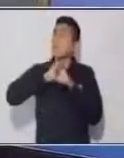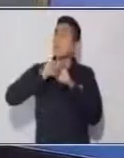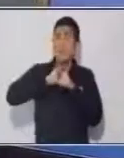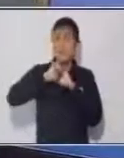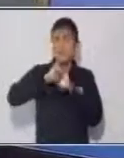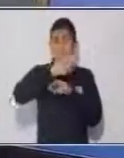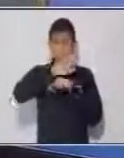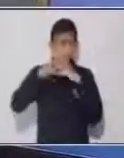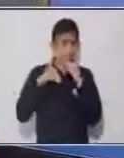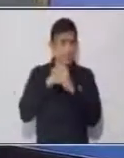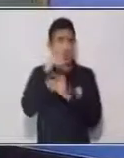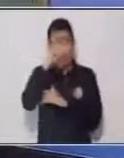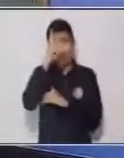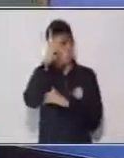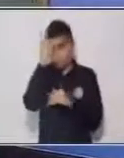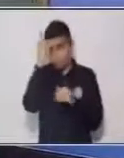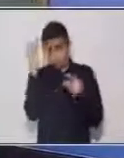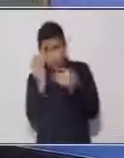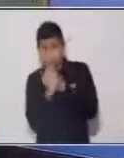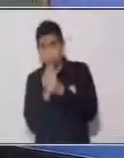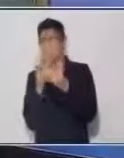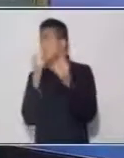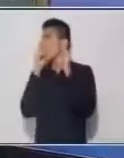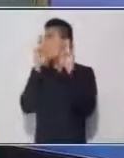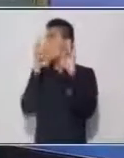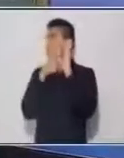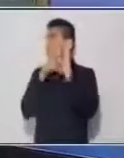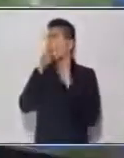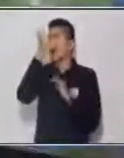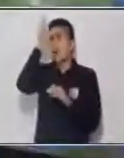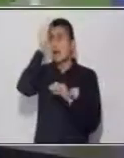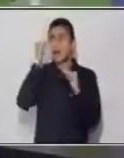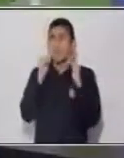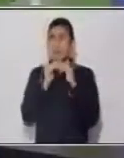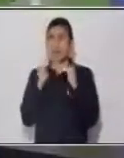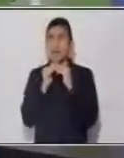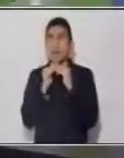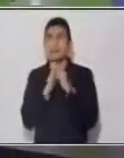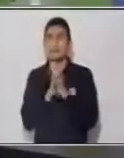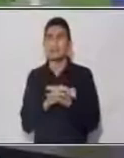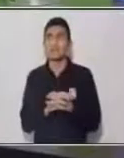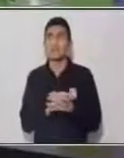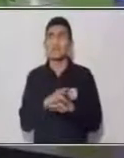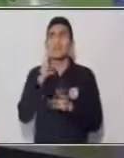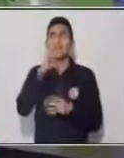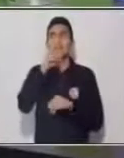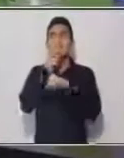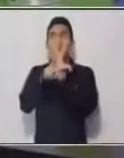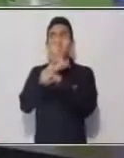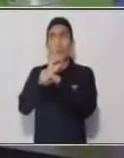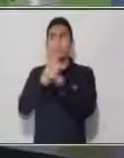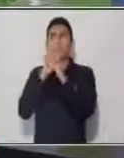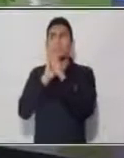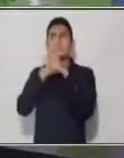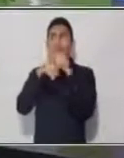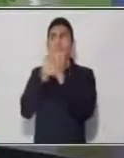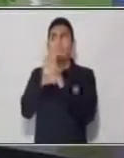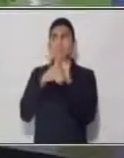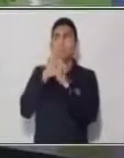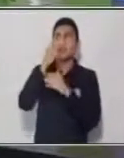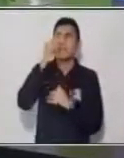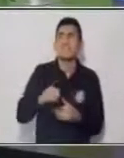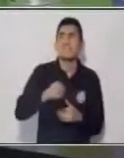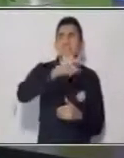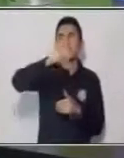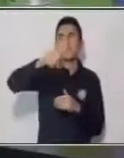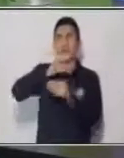guarda todos tus ejemplos en tu portafolio de Aprendo en Casa. Te recomendamos lavarte las manos